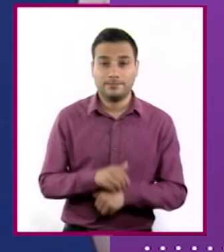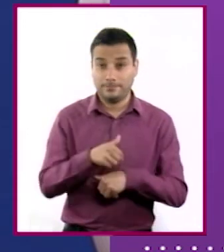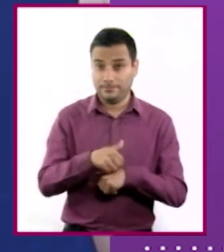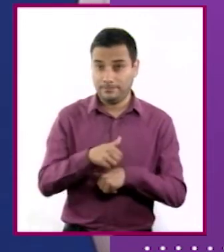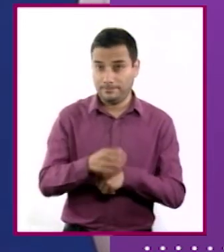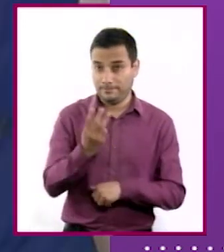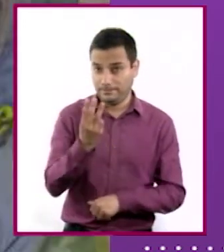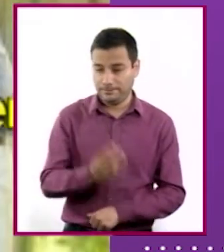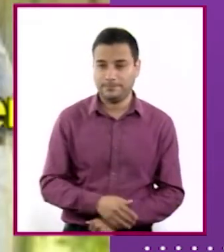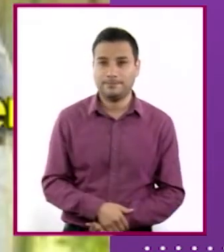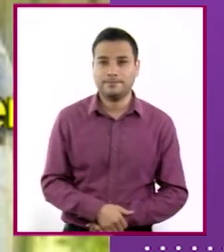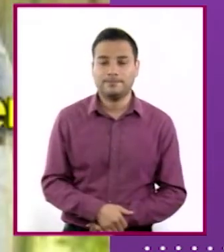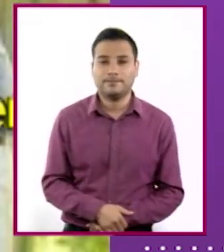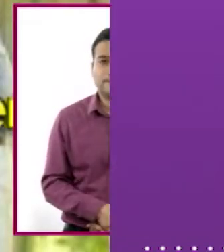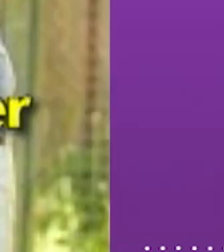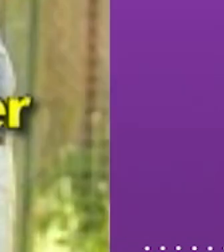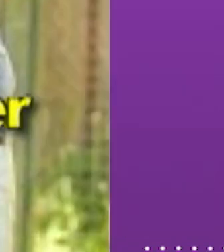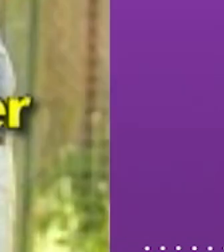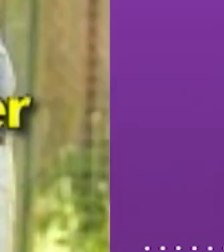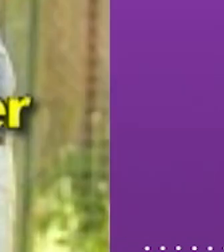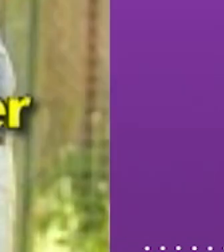Number 3.